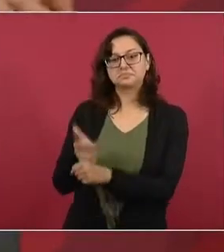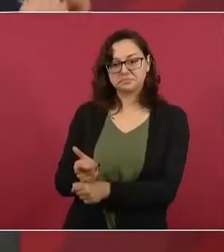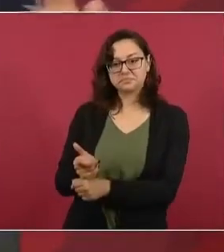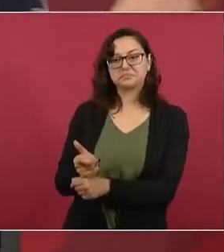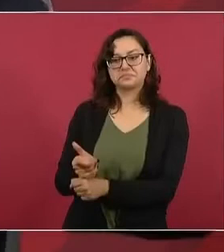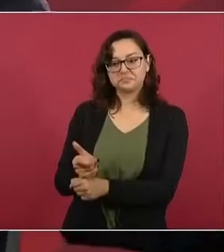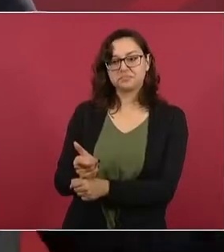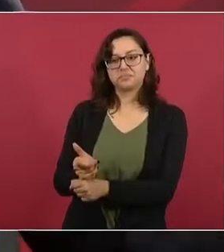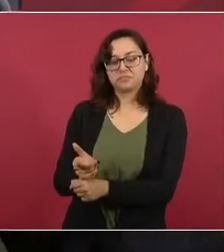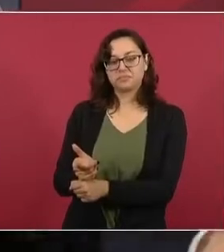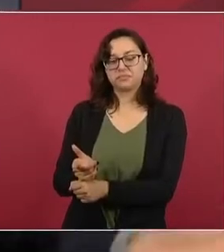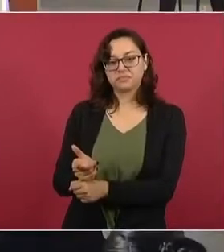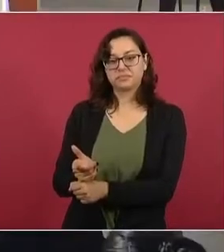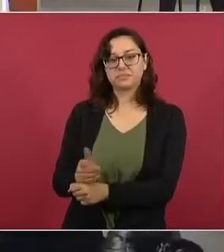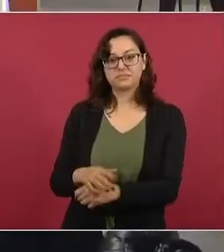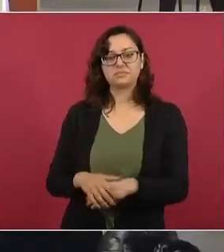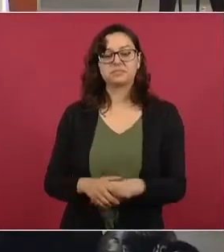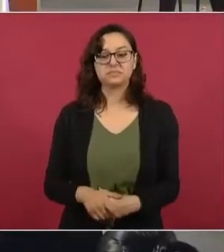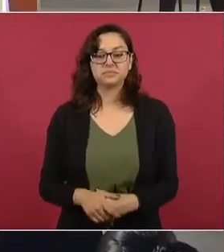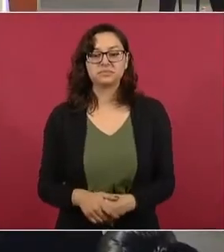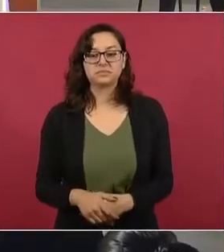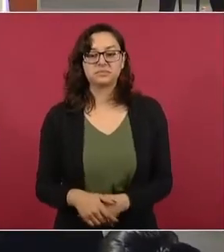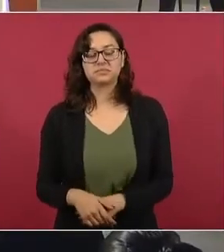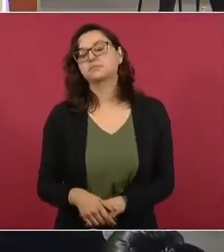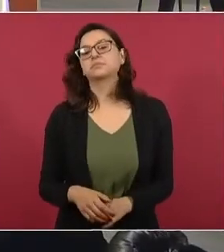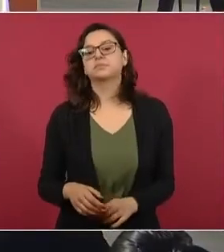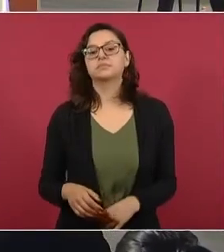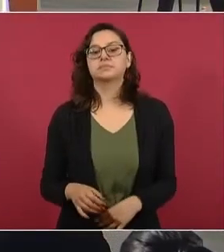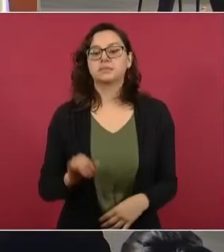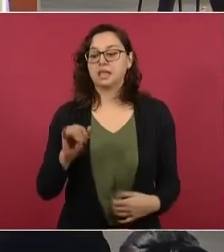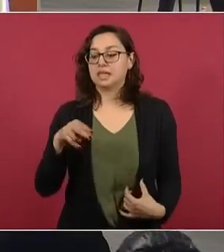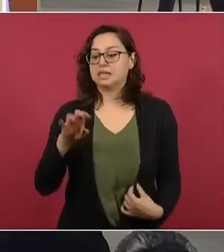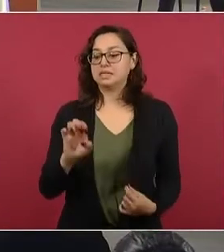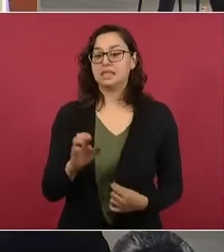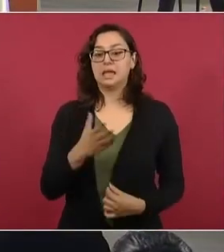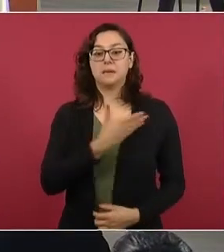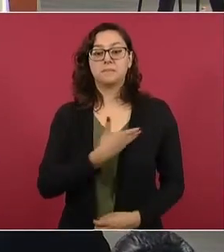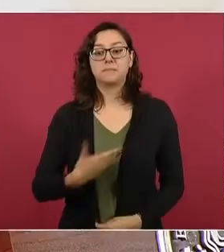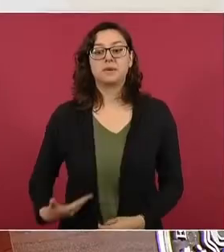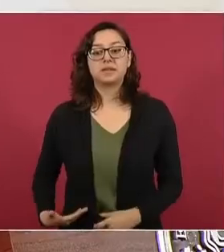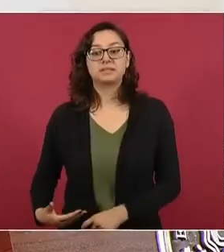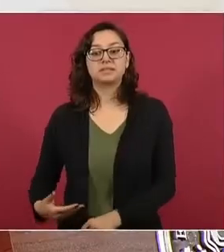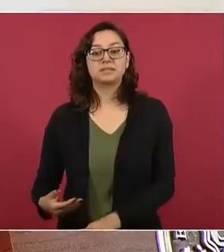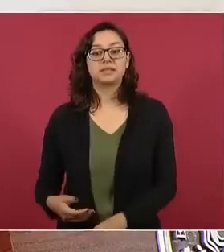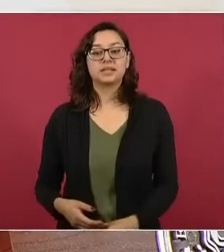Bueno, el presidente del INE